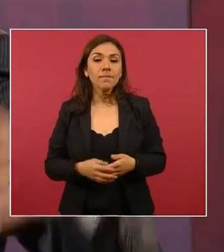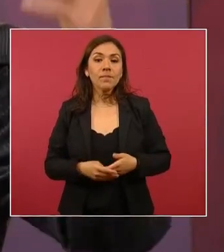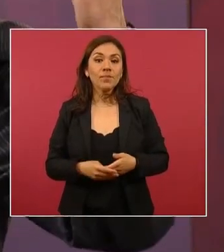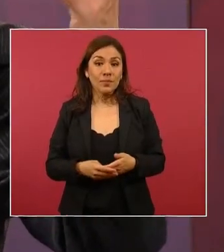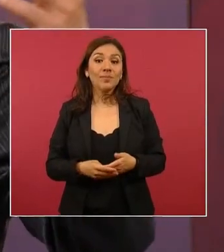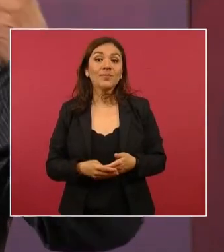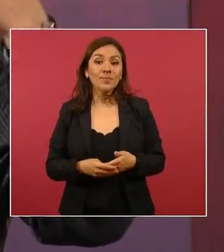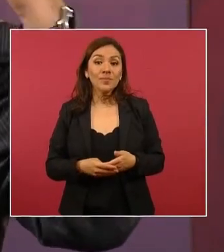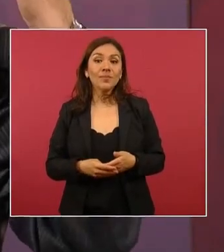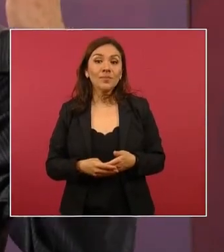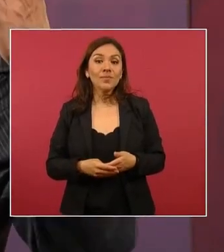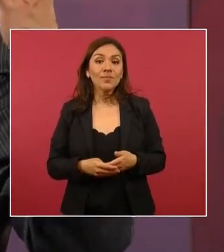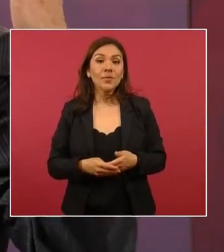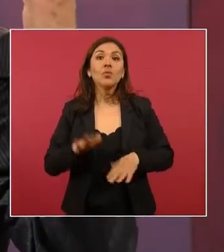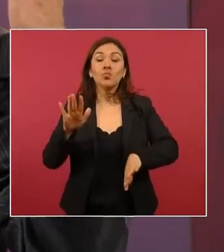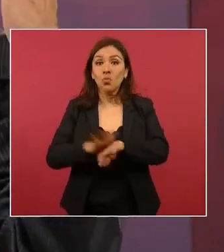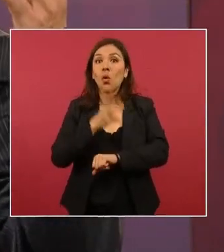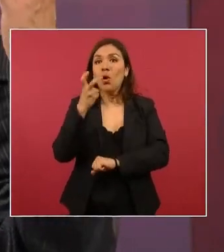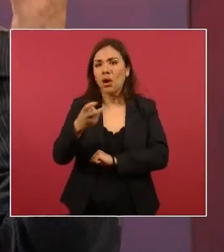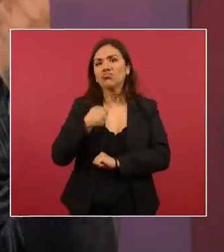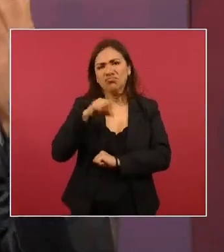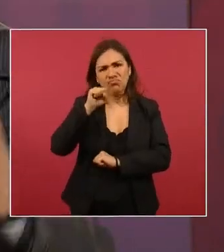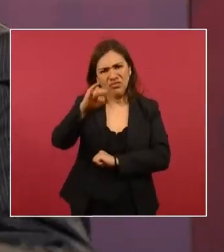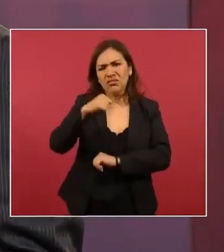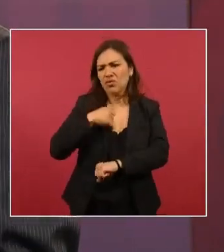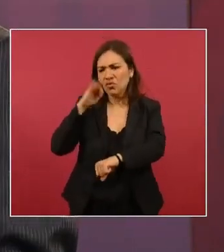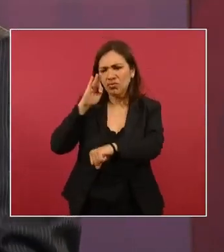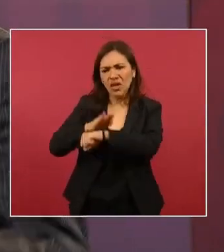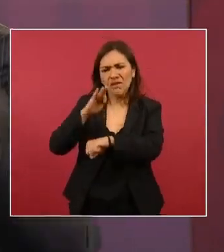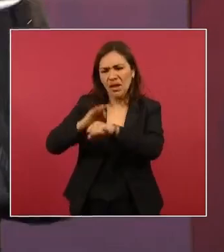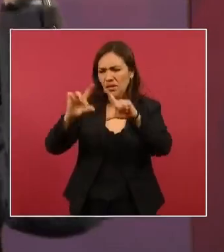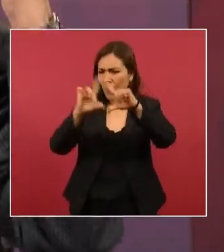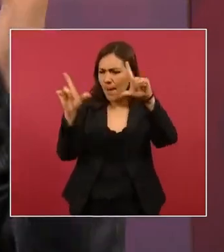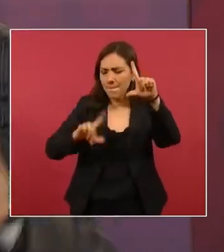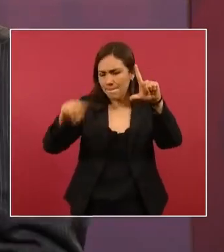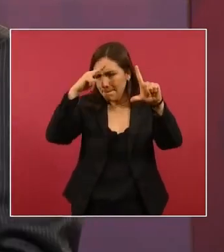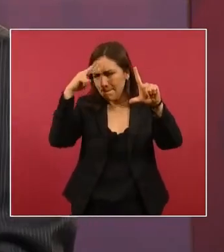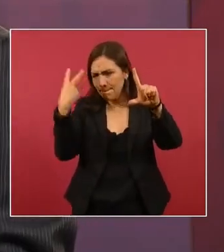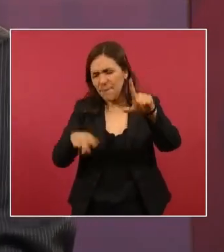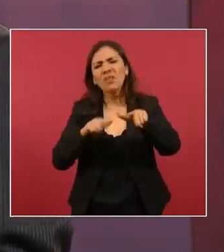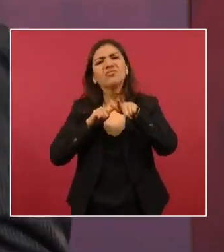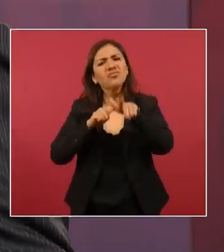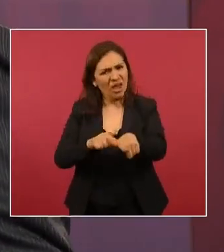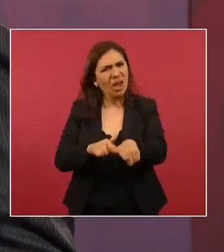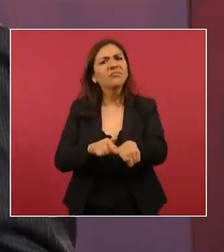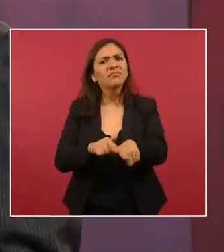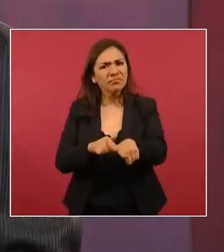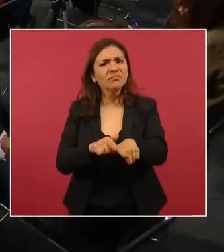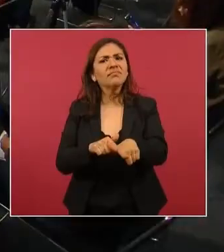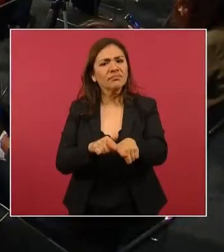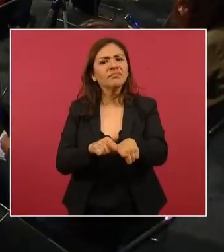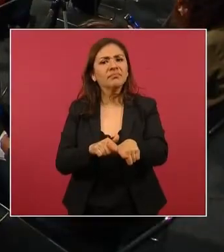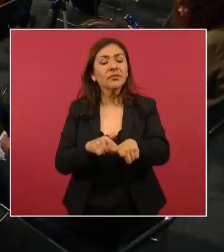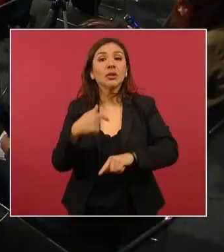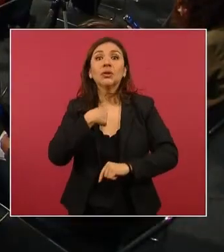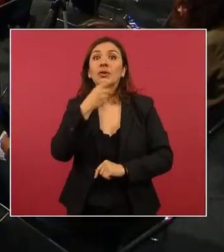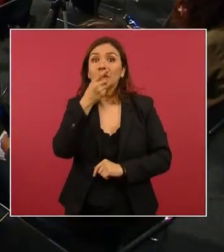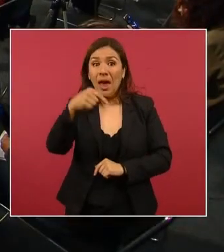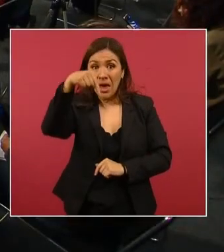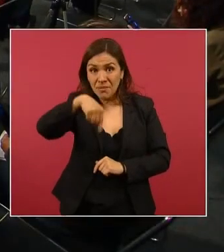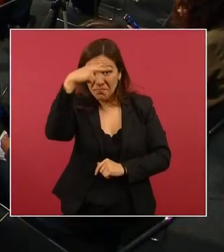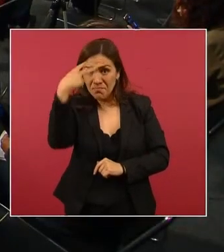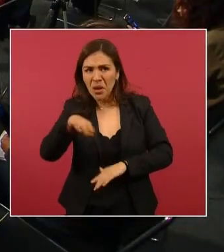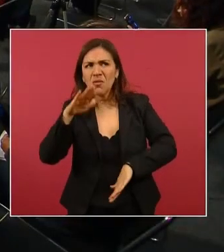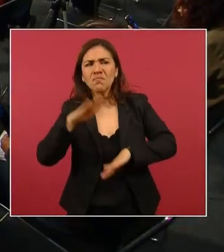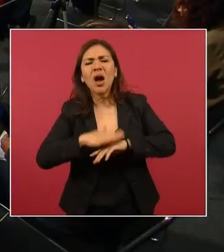Por eso yo defiendo a México, lo voy a seguir defendiendo. Cuando digo, hay más democracia ahora que